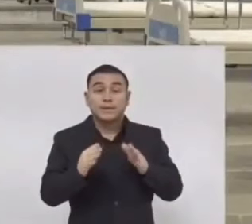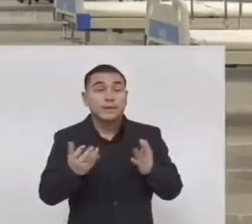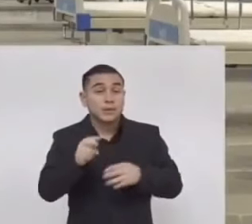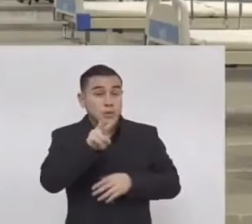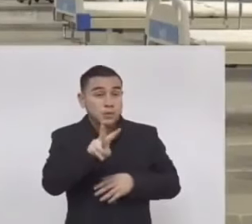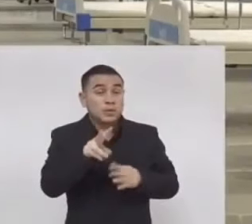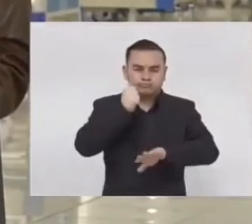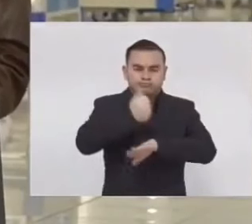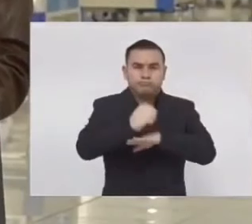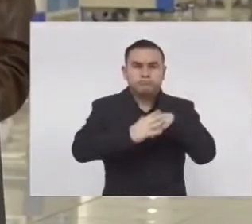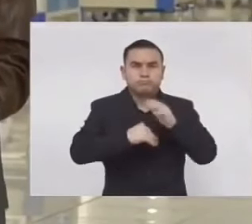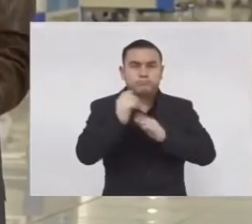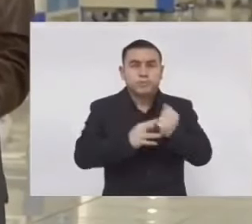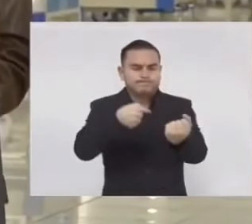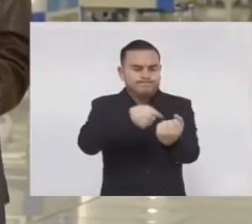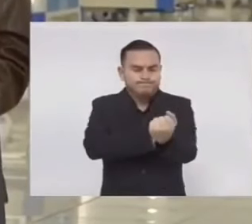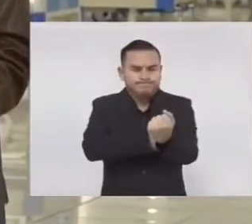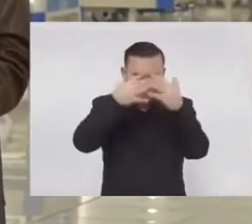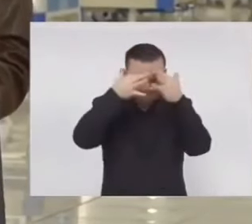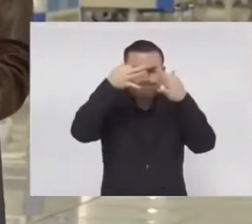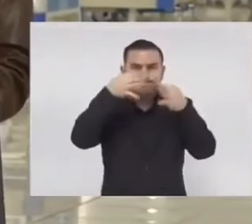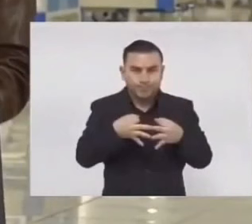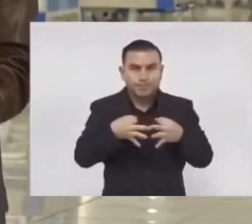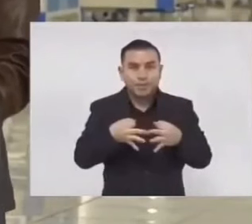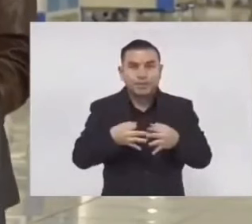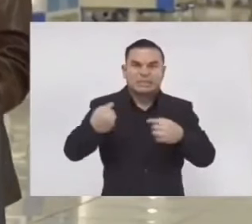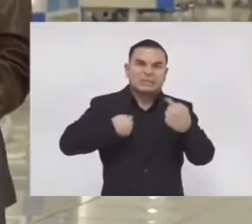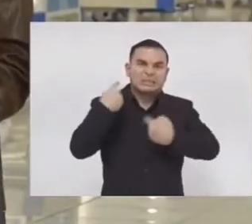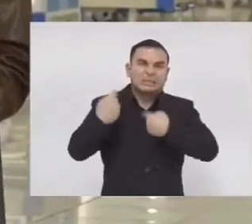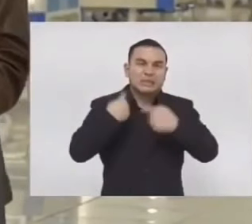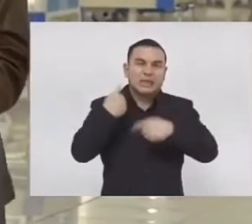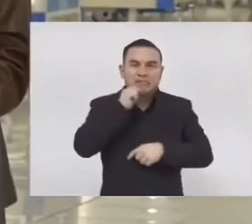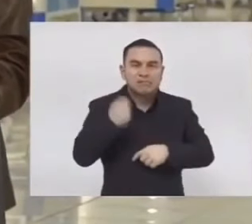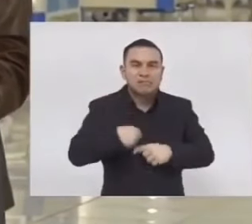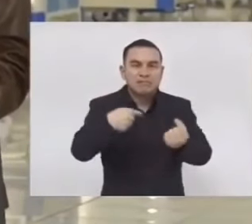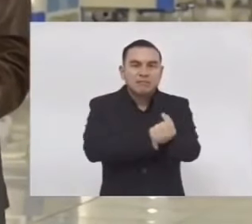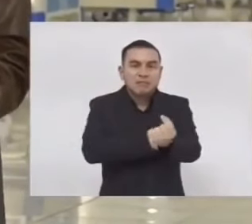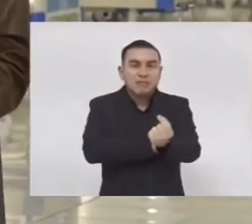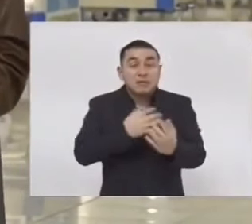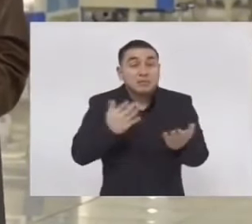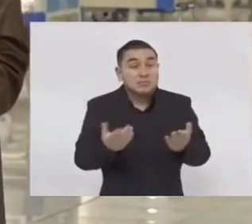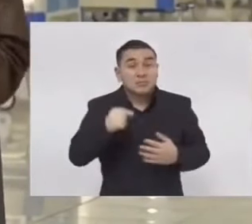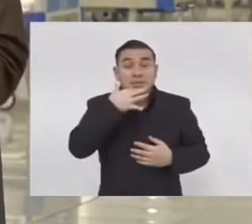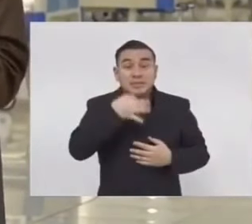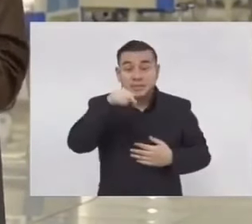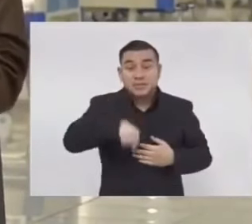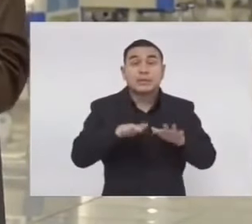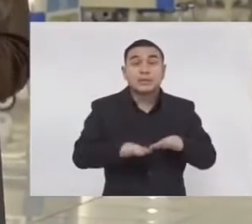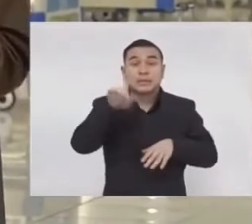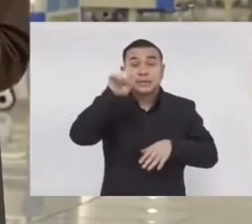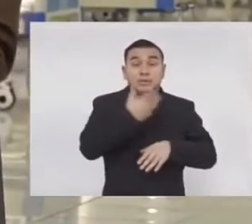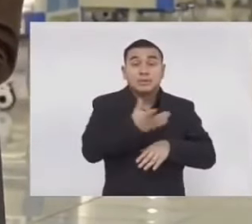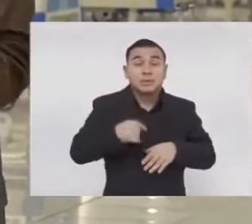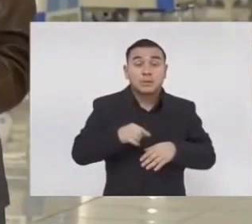de casos intensivos pero no se tomó esta decisión valiente en su momento que él va a atacar o dijeron que no iba a servir que no va a funcionar y aquí estamos gracias a